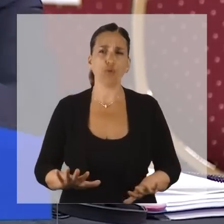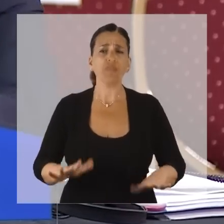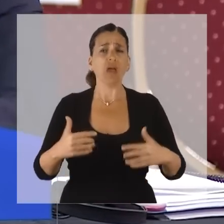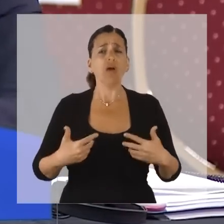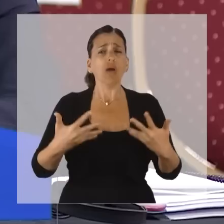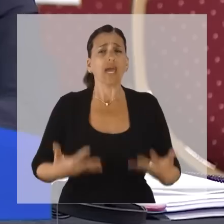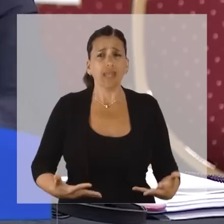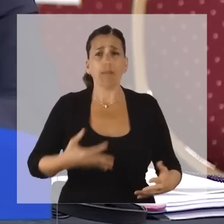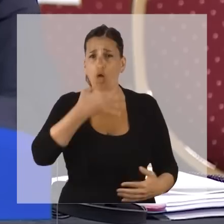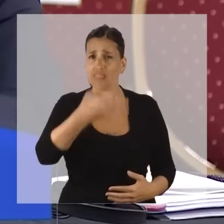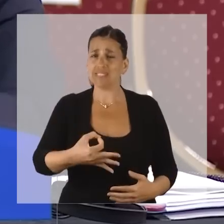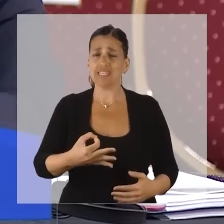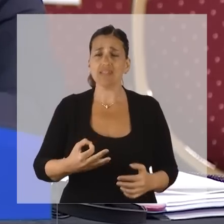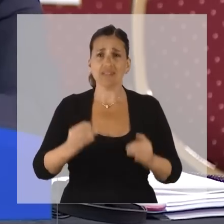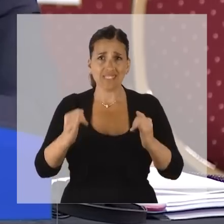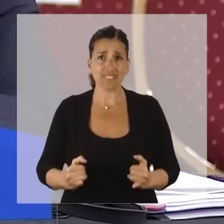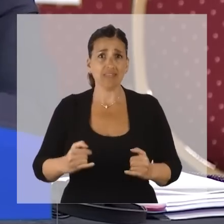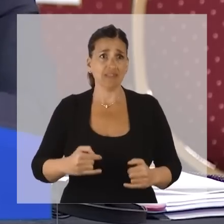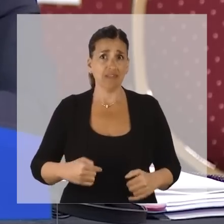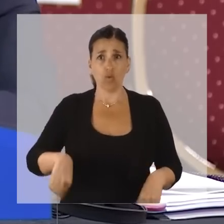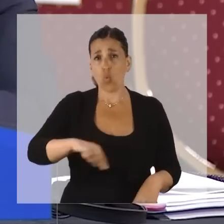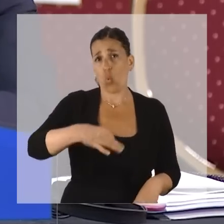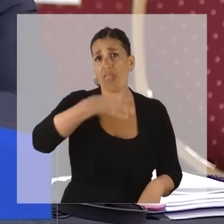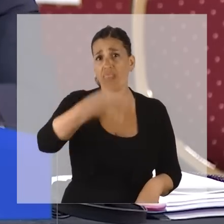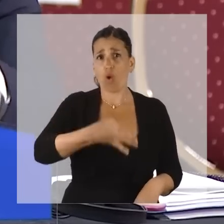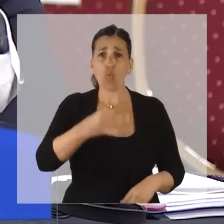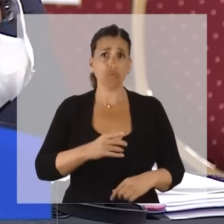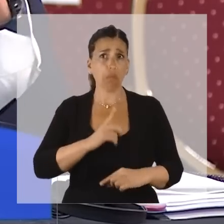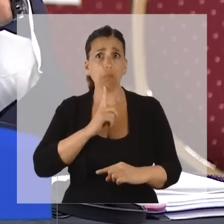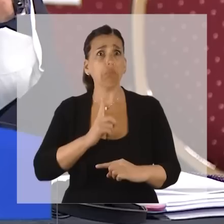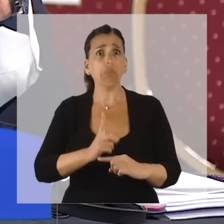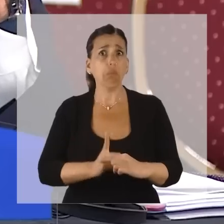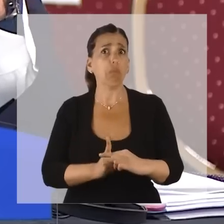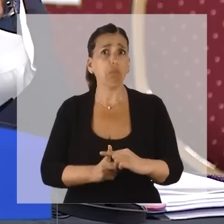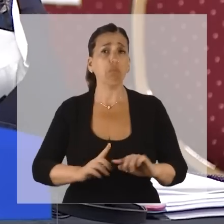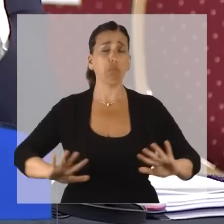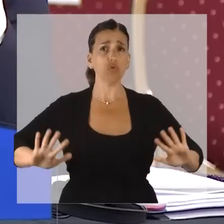si venimos con una con un discurso de optimismo